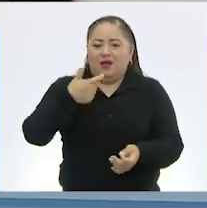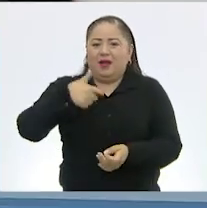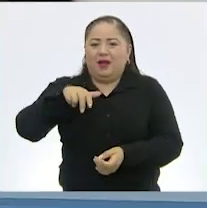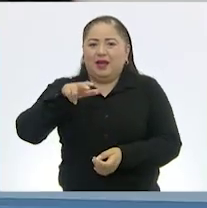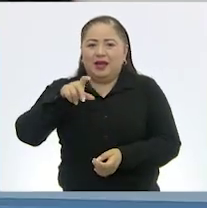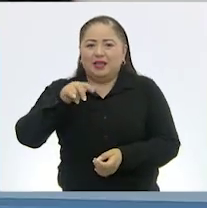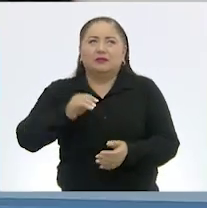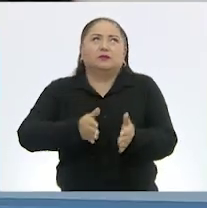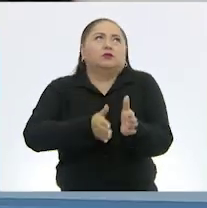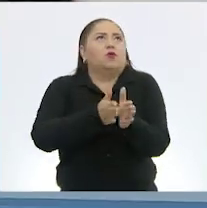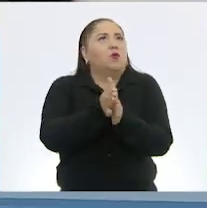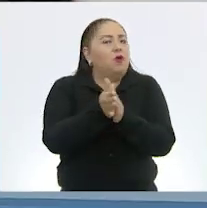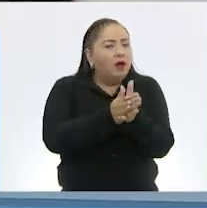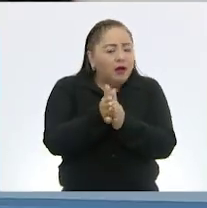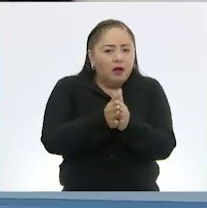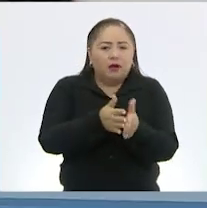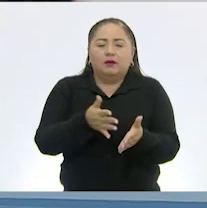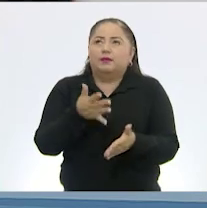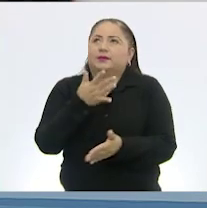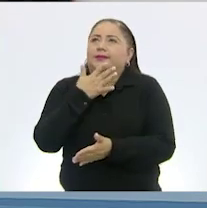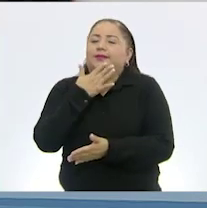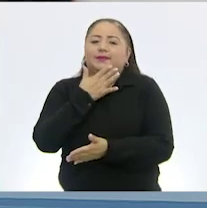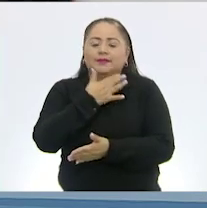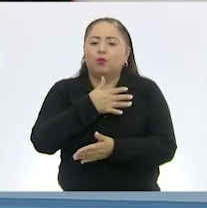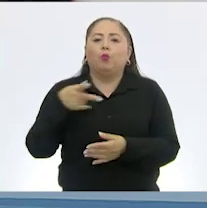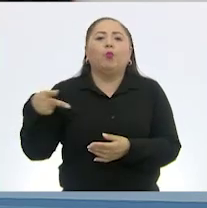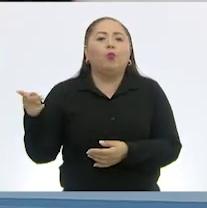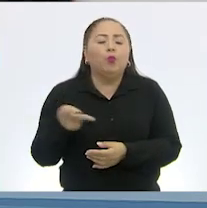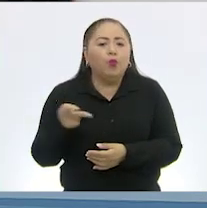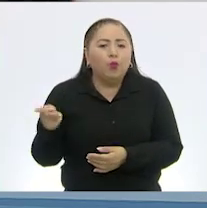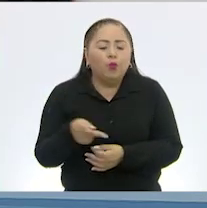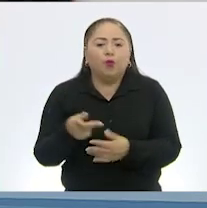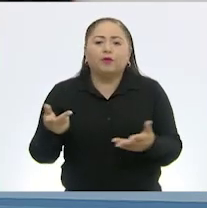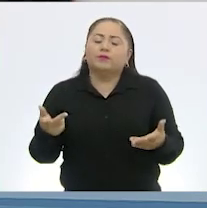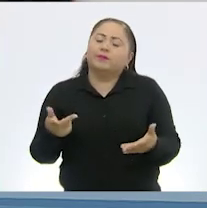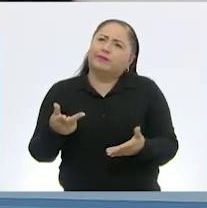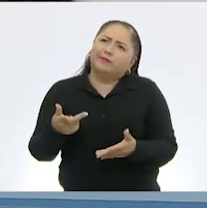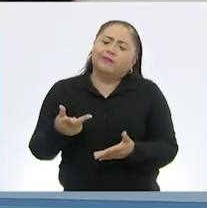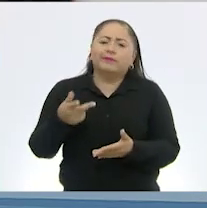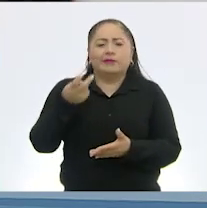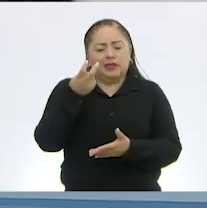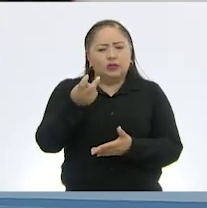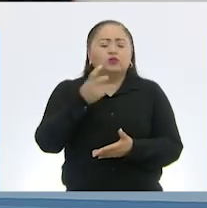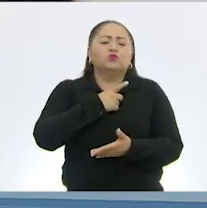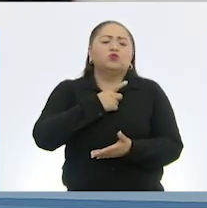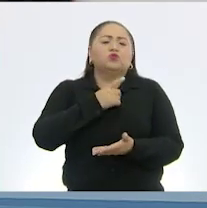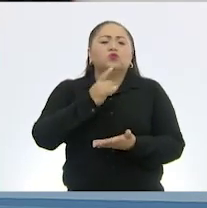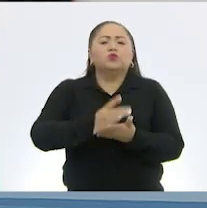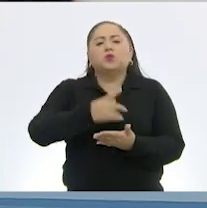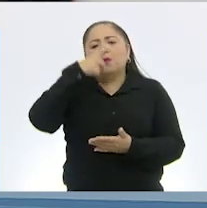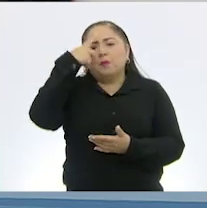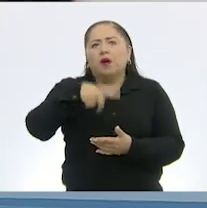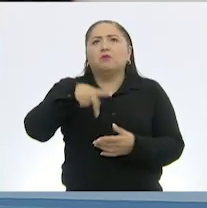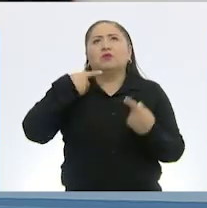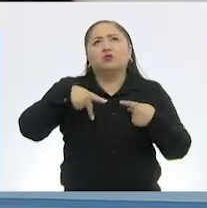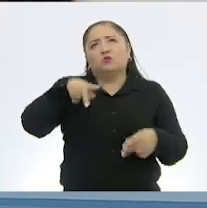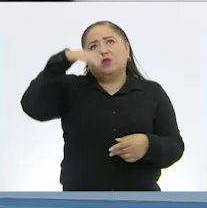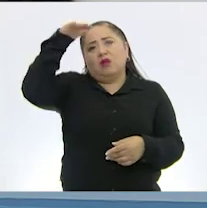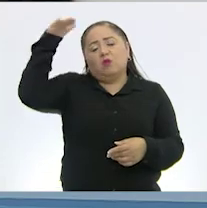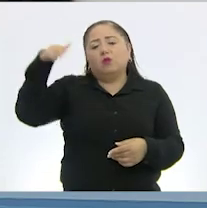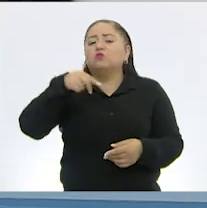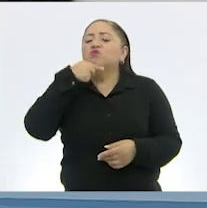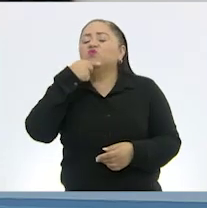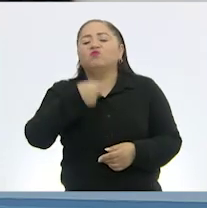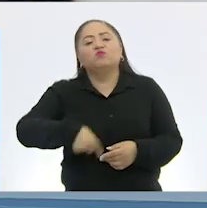¡oh, chocolate! ¡Me encanta el chocolate! El pulque, aunque eso solamente es para los adultos.